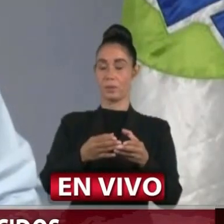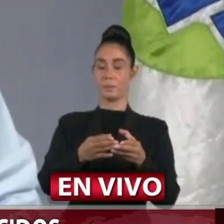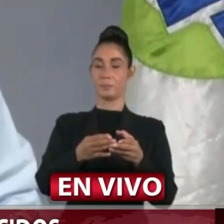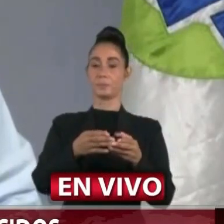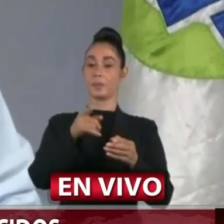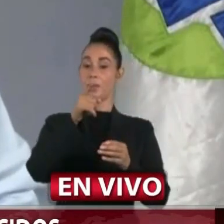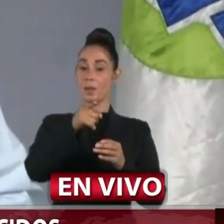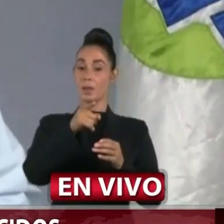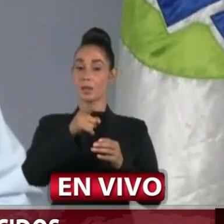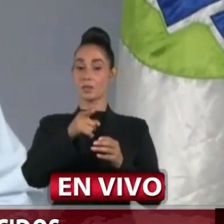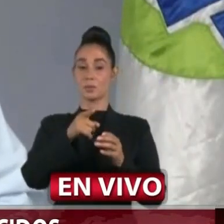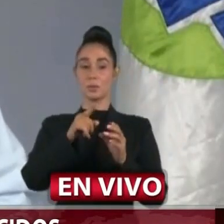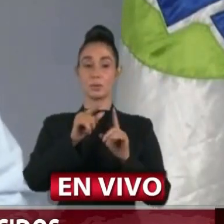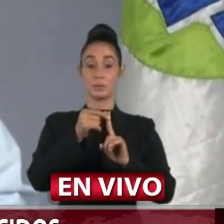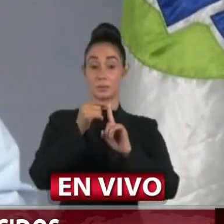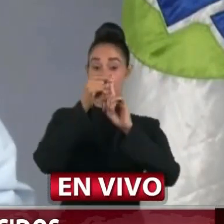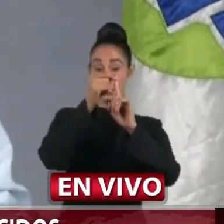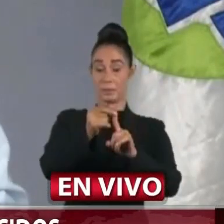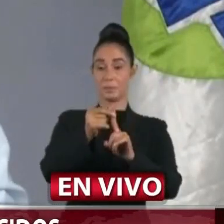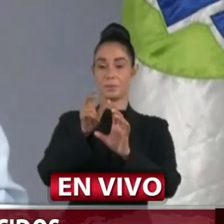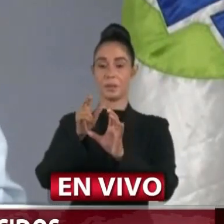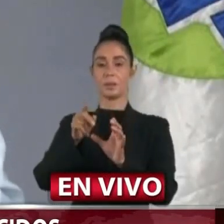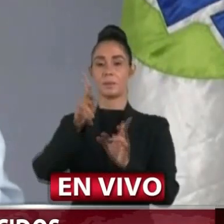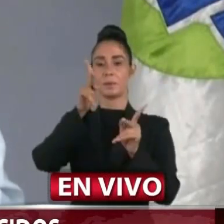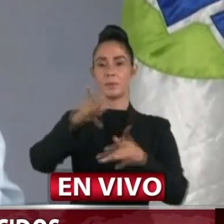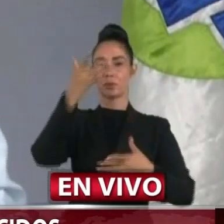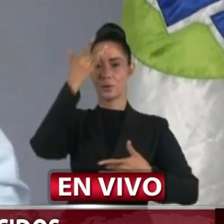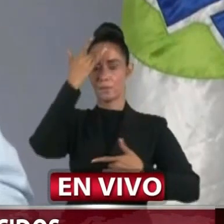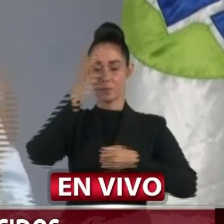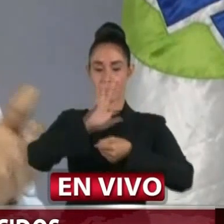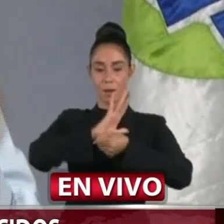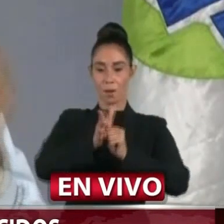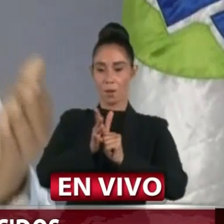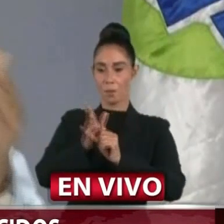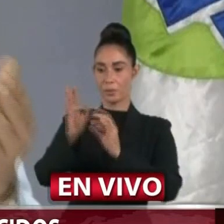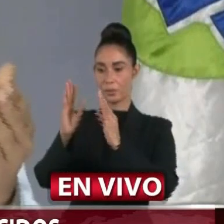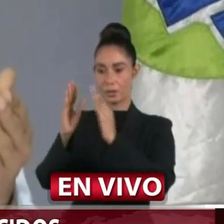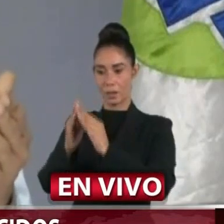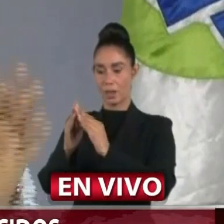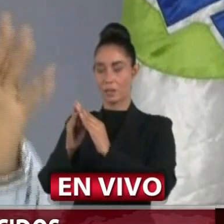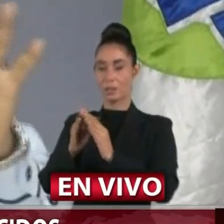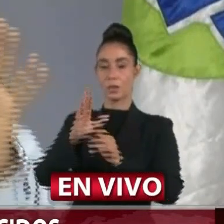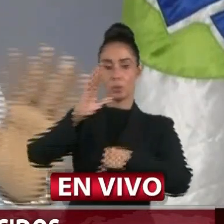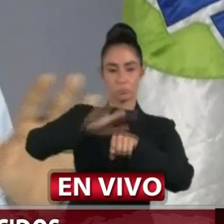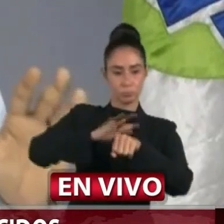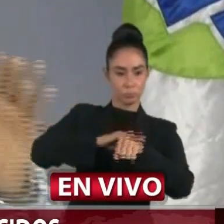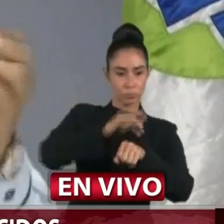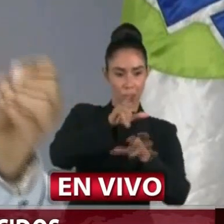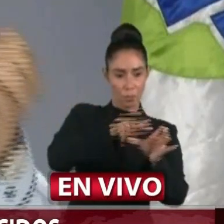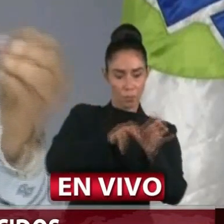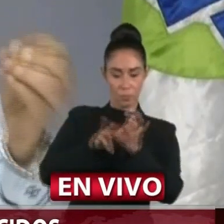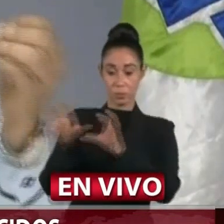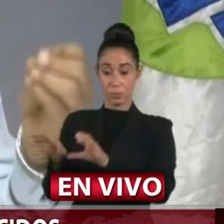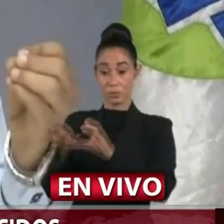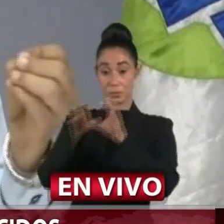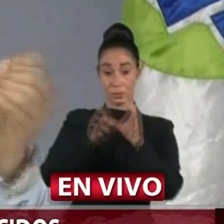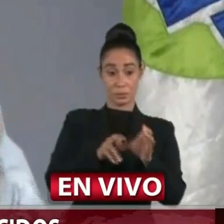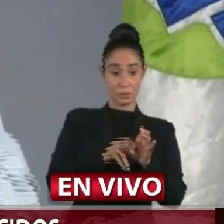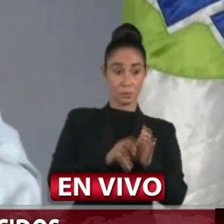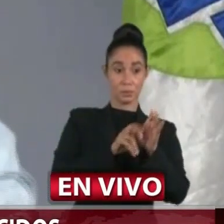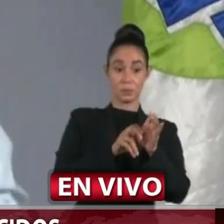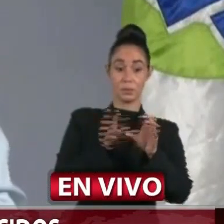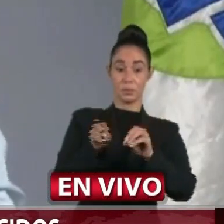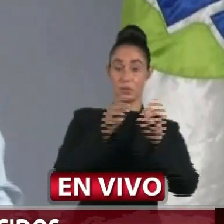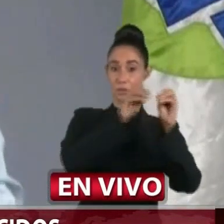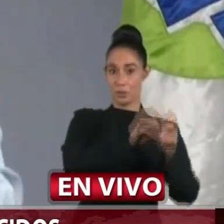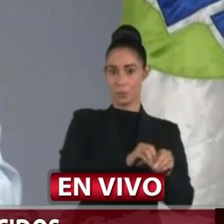emplazado unidades especiales para el transporte de pacientes COVID. Esa quizás sea la diferencia, son las mismas ambulancias, usted la puede